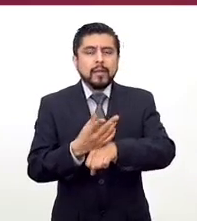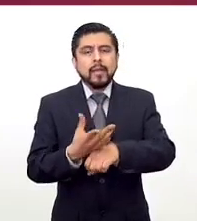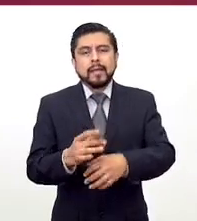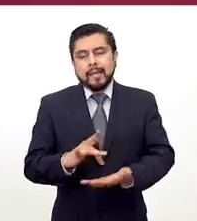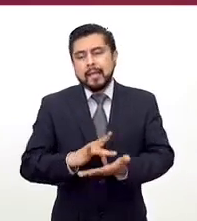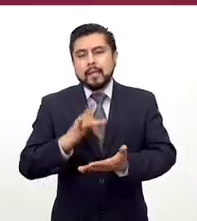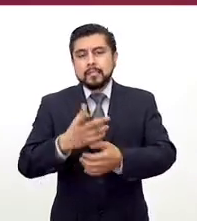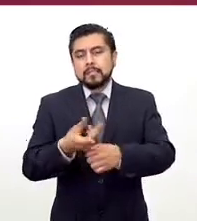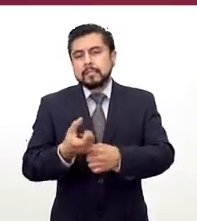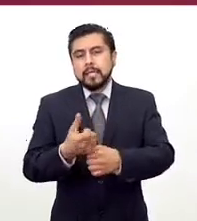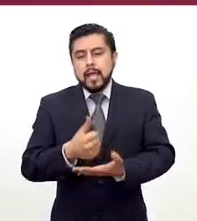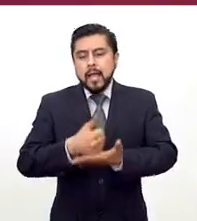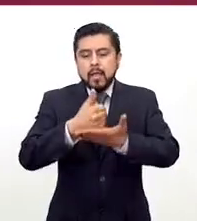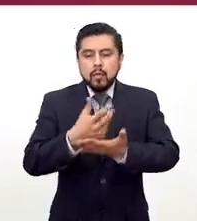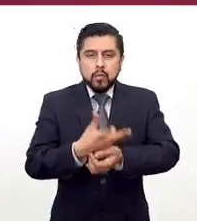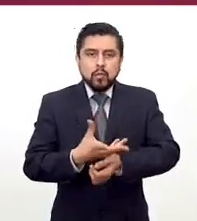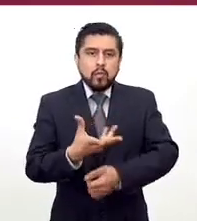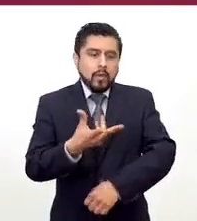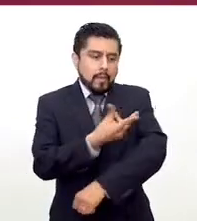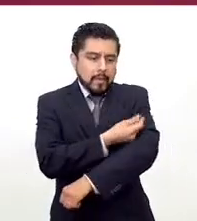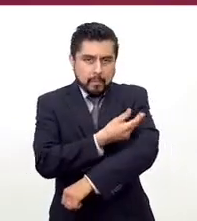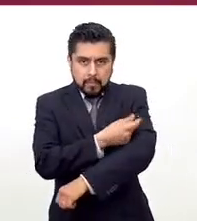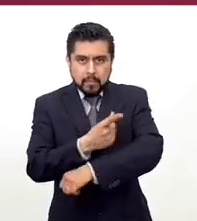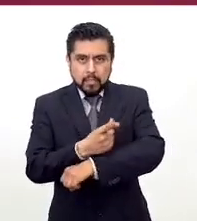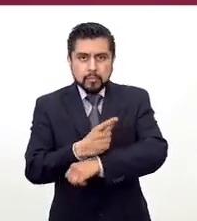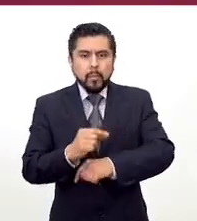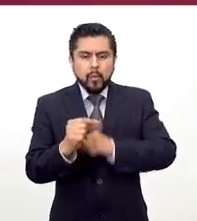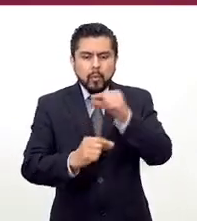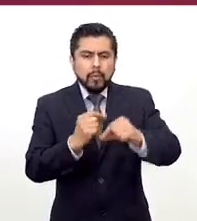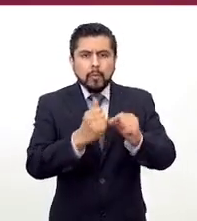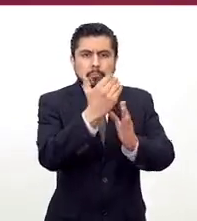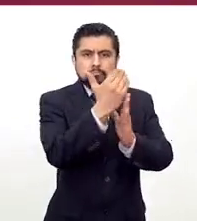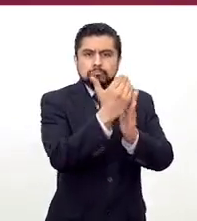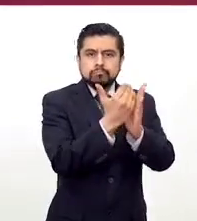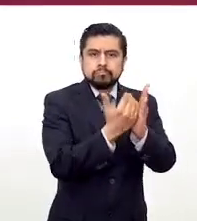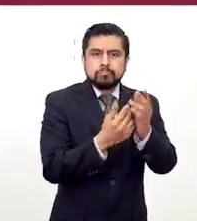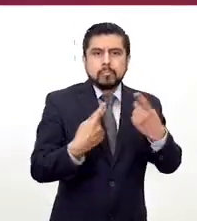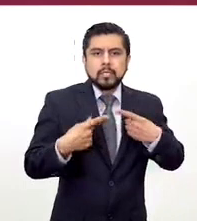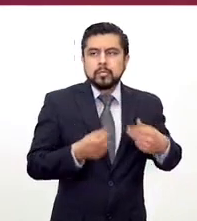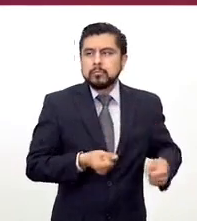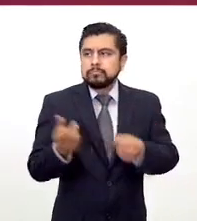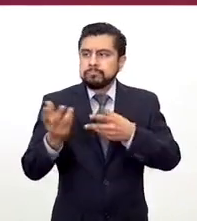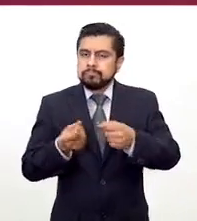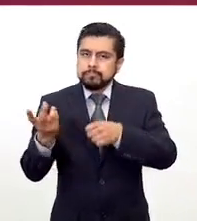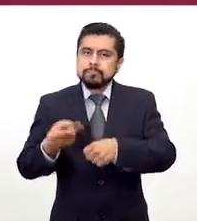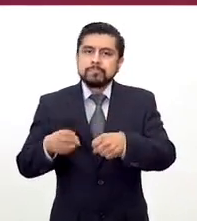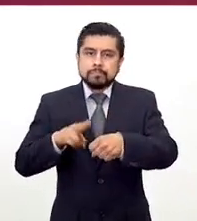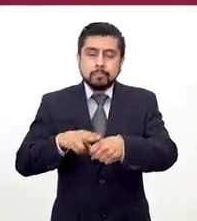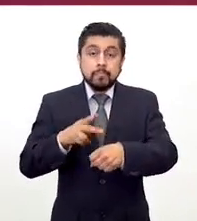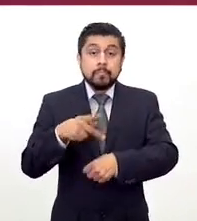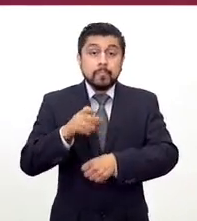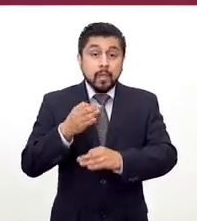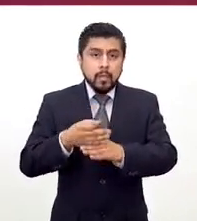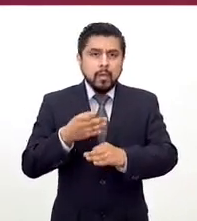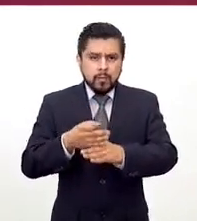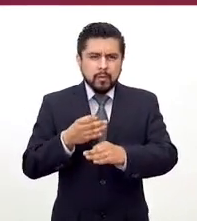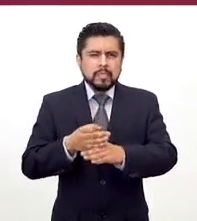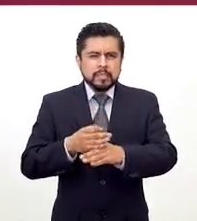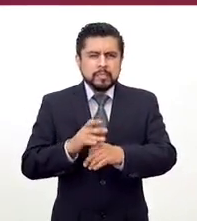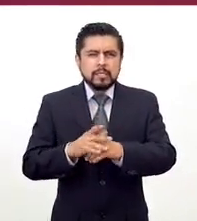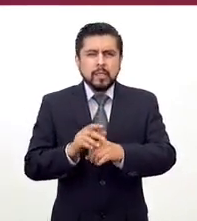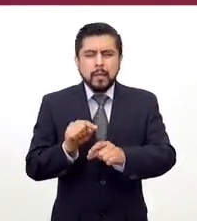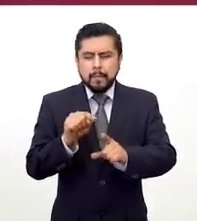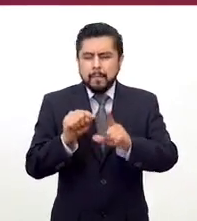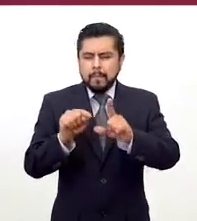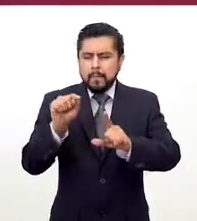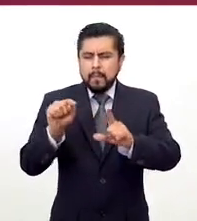que fue muy rápida, comenzó a disminuir la curva de hospitalizaciones. Y en este caso sí hay un ligero incremento,